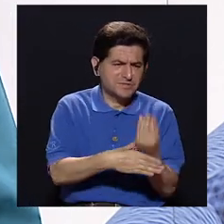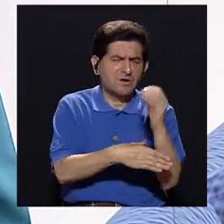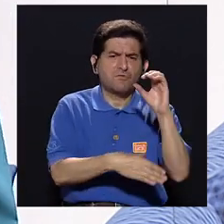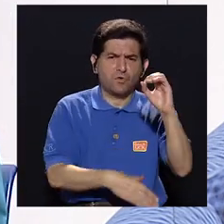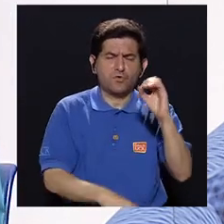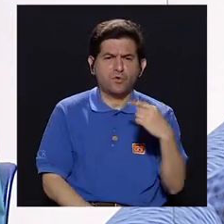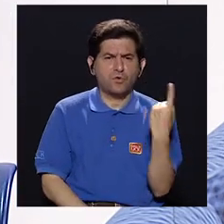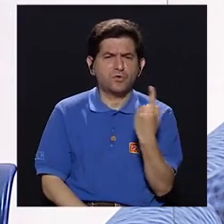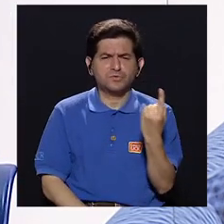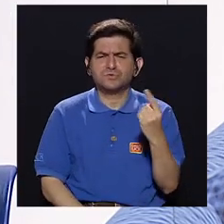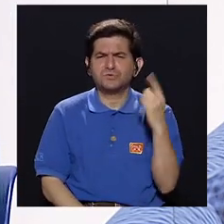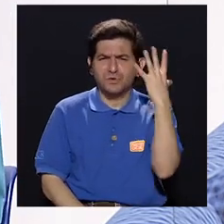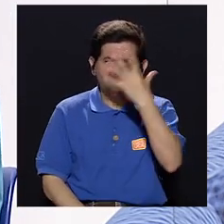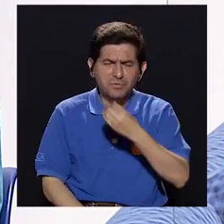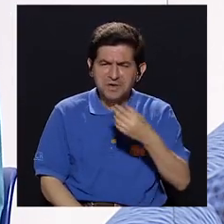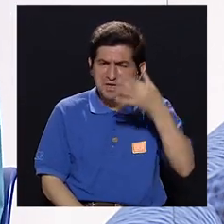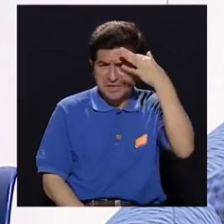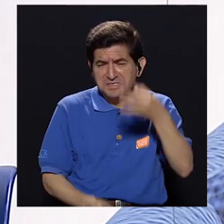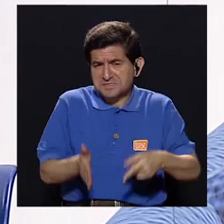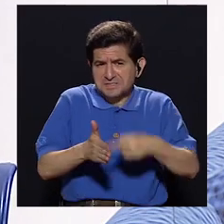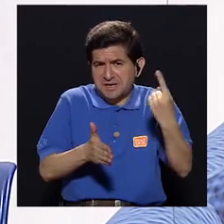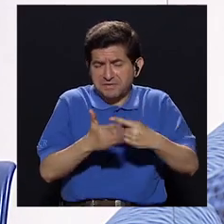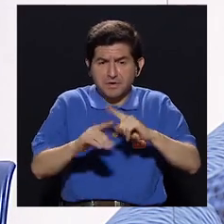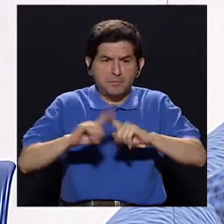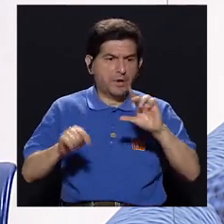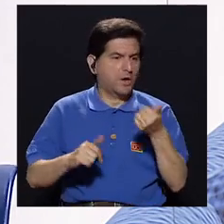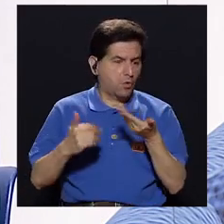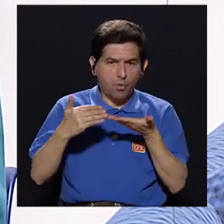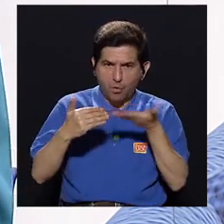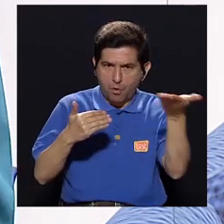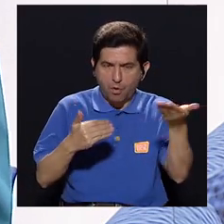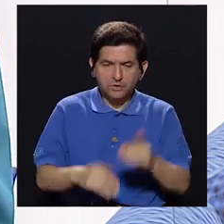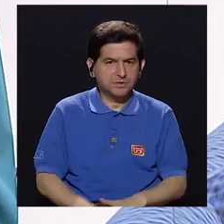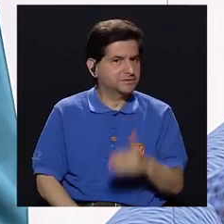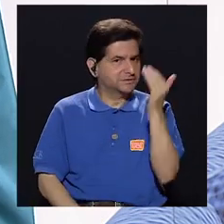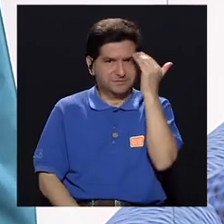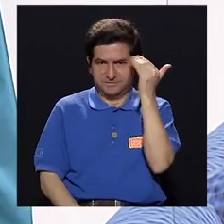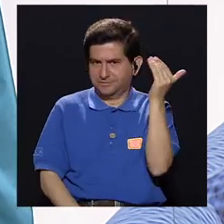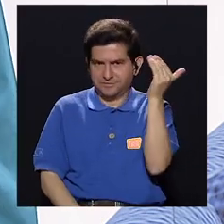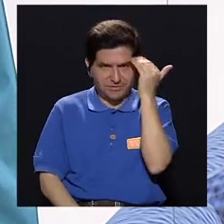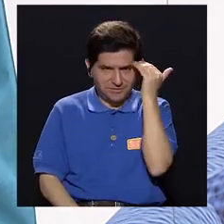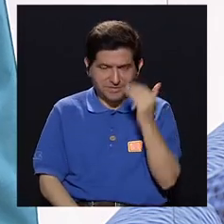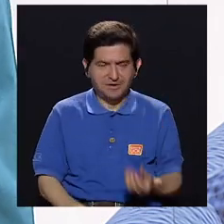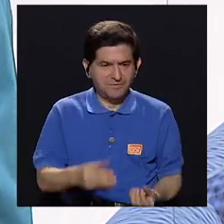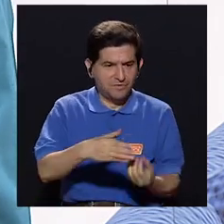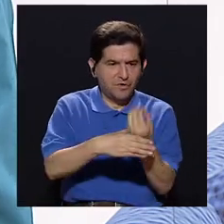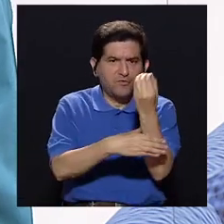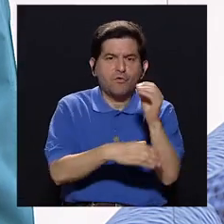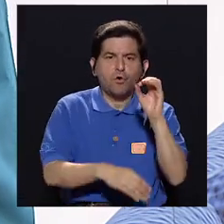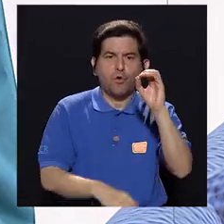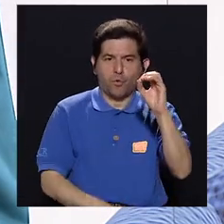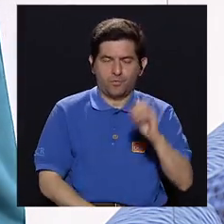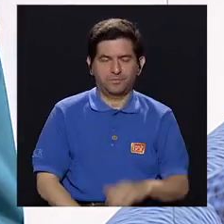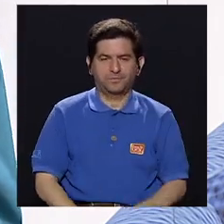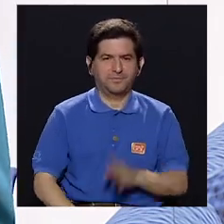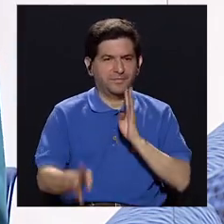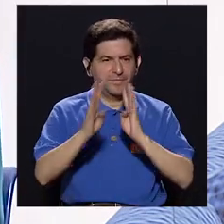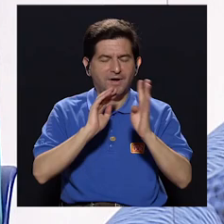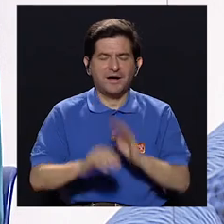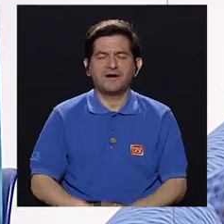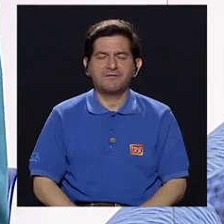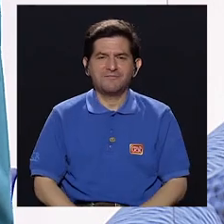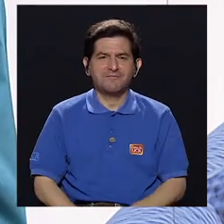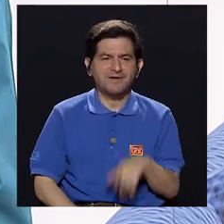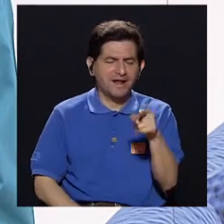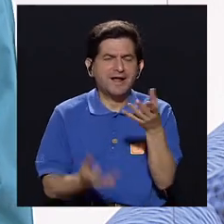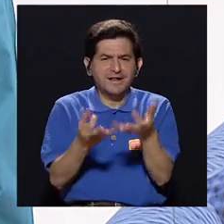piensa que es solo la belleza Eh hay hay muchas otras cosas que se ignoran realmente las orquídeas hagamos hagamos un